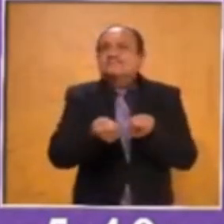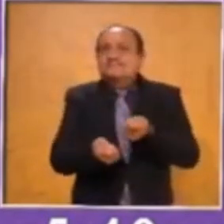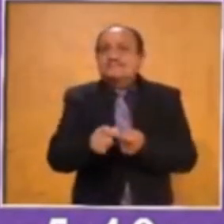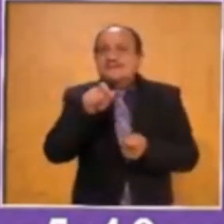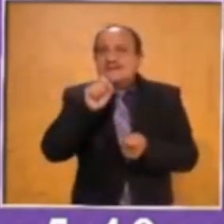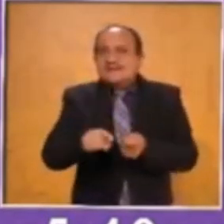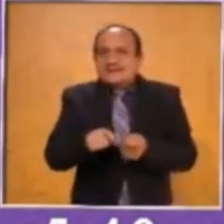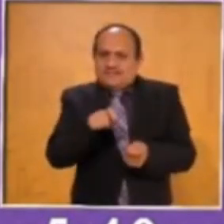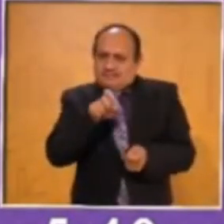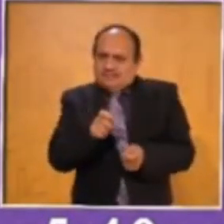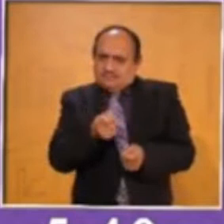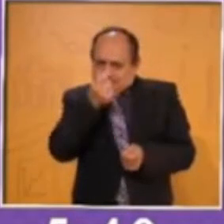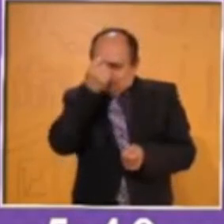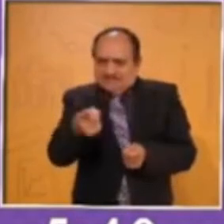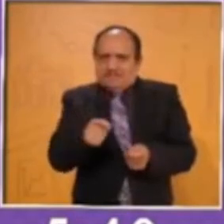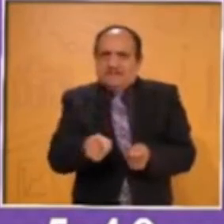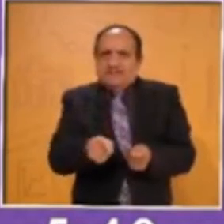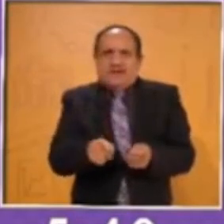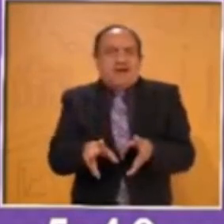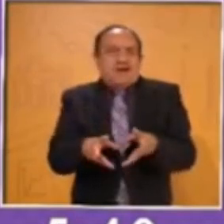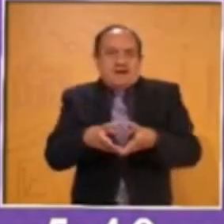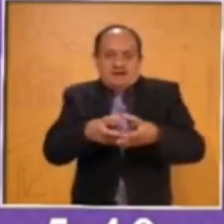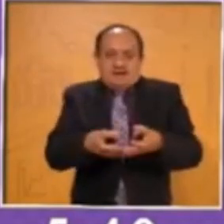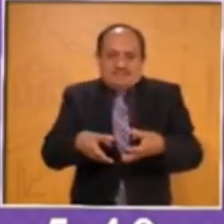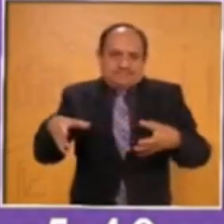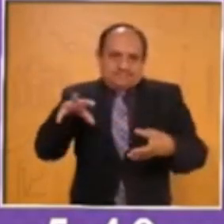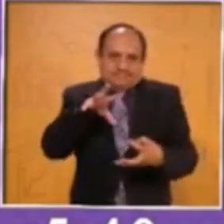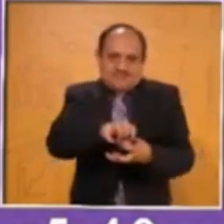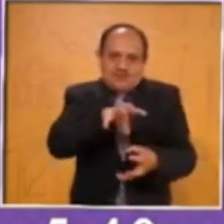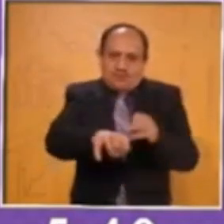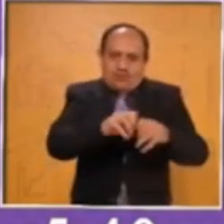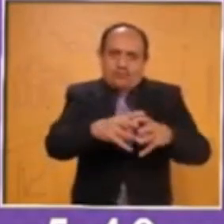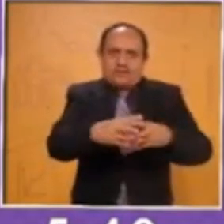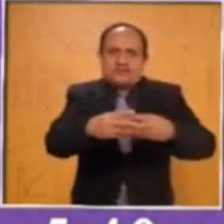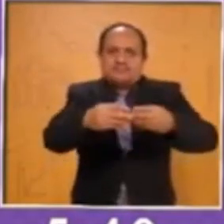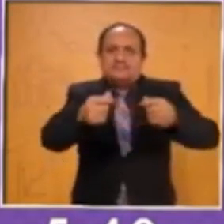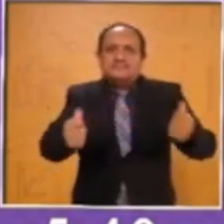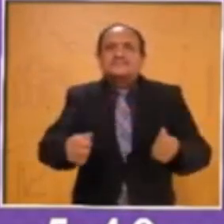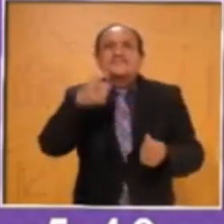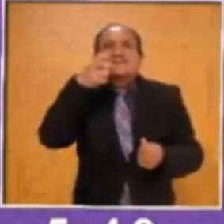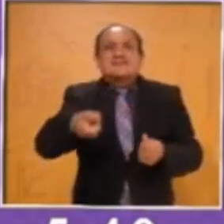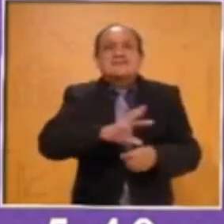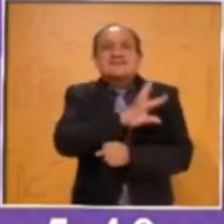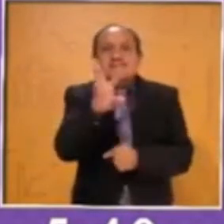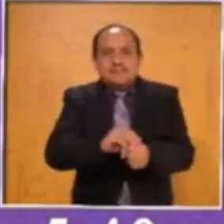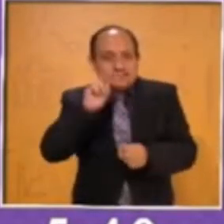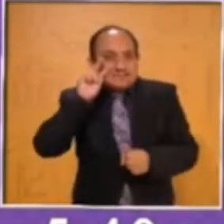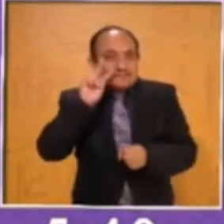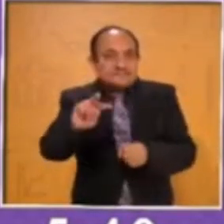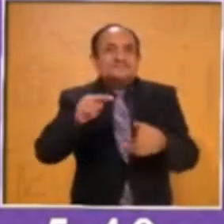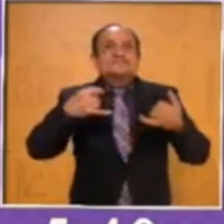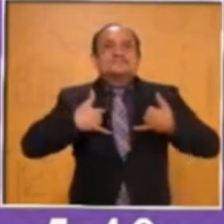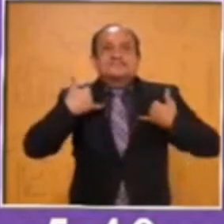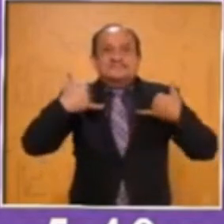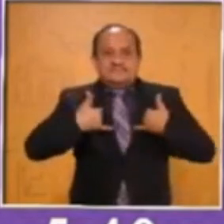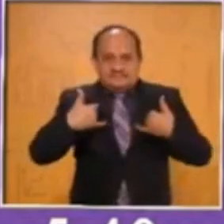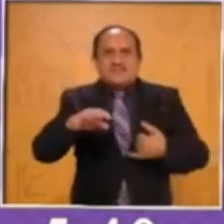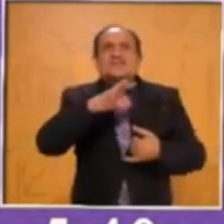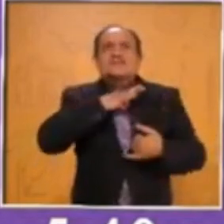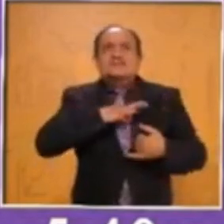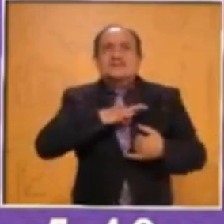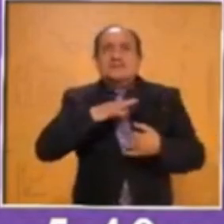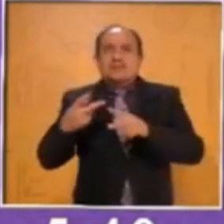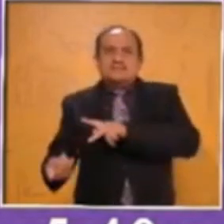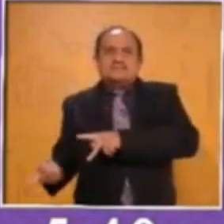mismas creaciones se lo terminan comiendo. ¿Ok? Todo esto es para que vean, jóvenes, que sí se puede